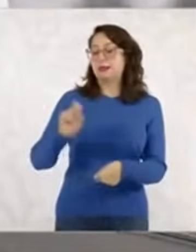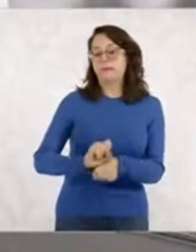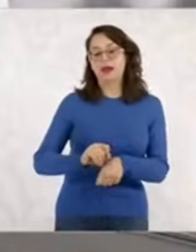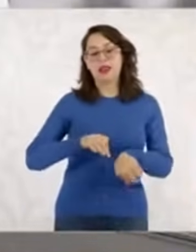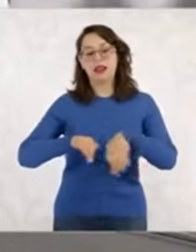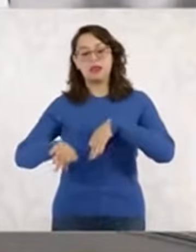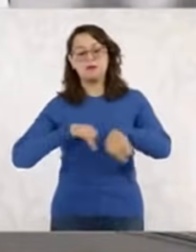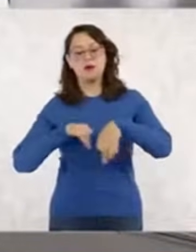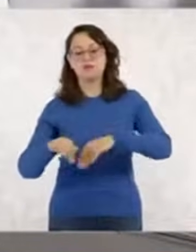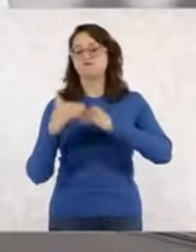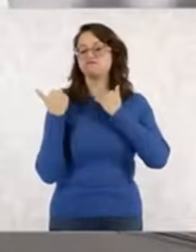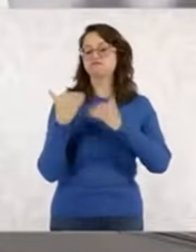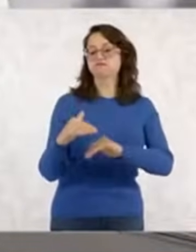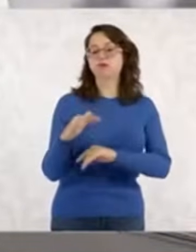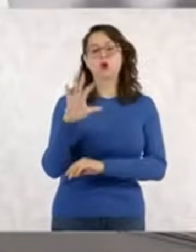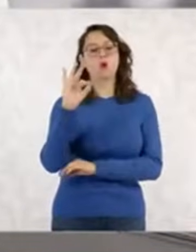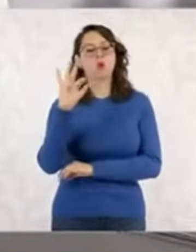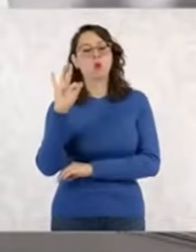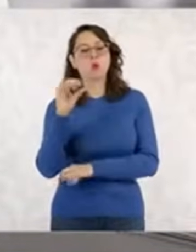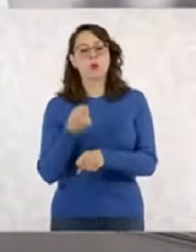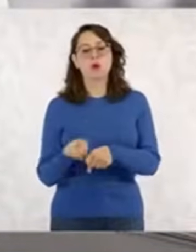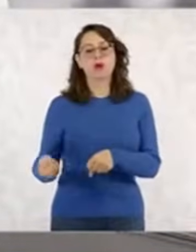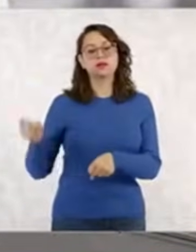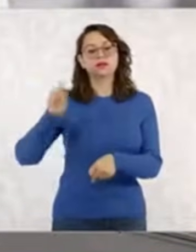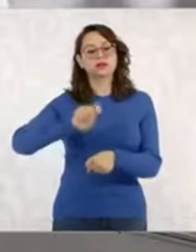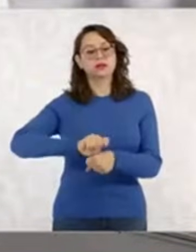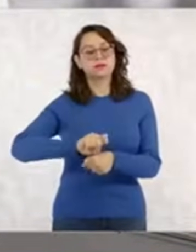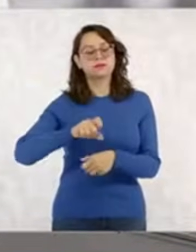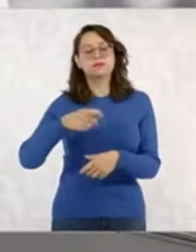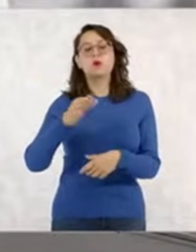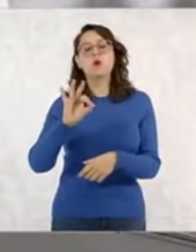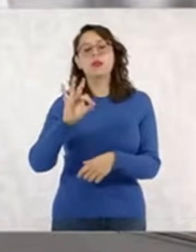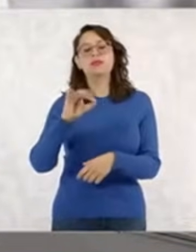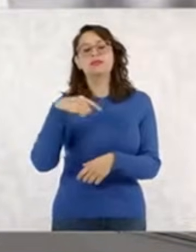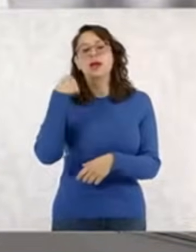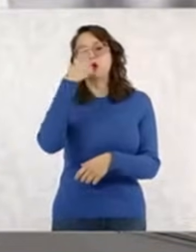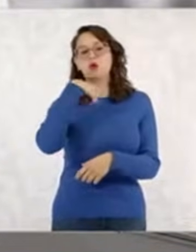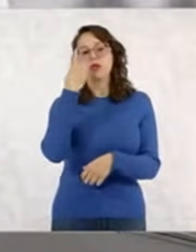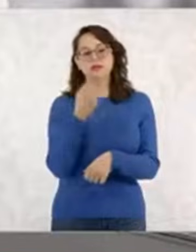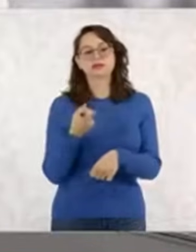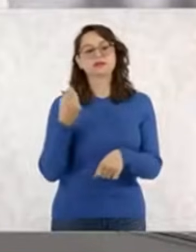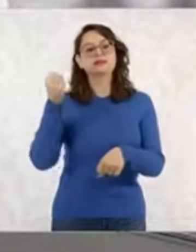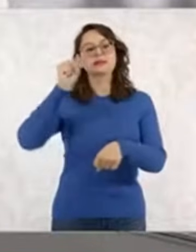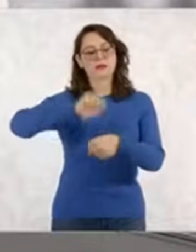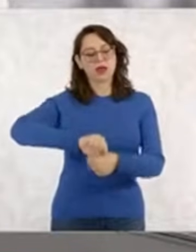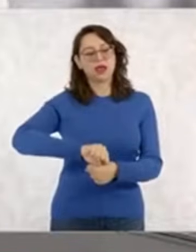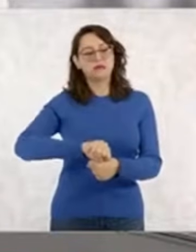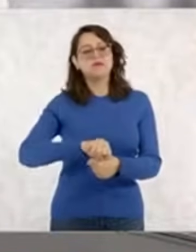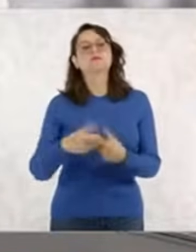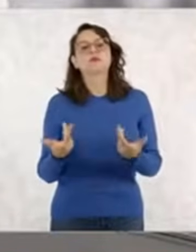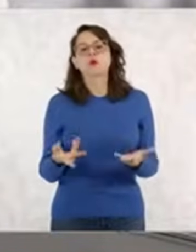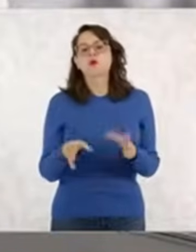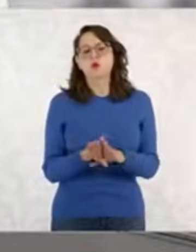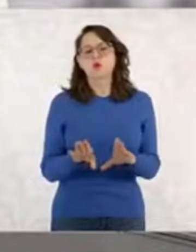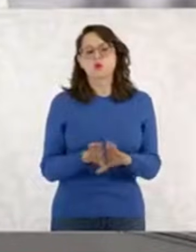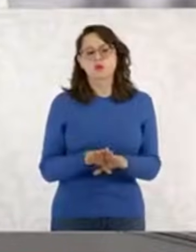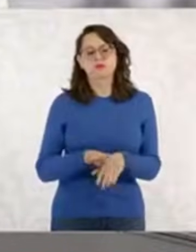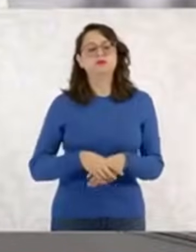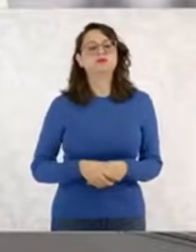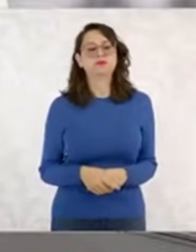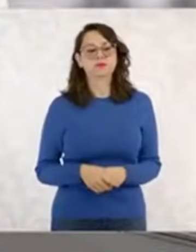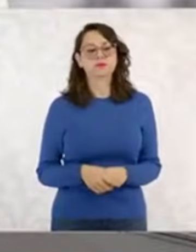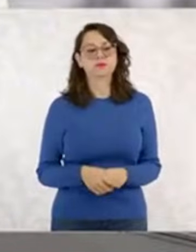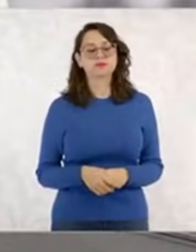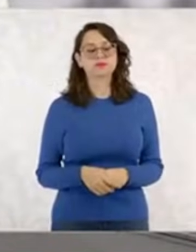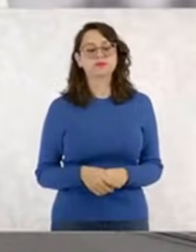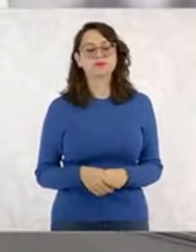de reforma para la implementación de las 40 horas, de la semana laboral de 40 horas, comentar,